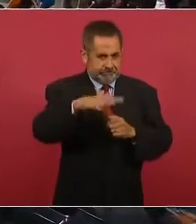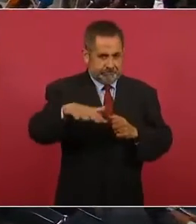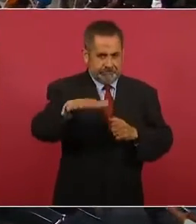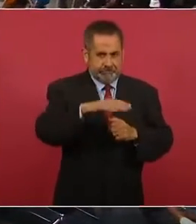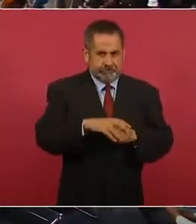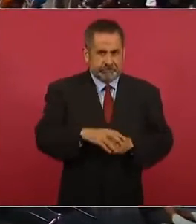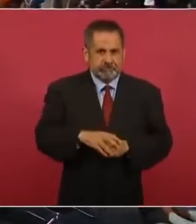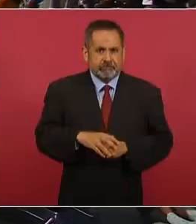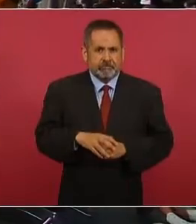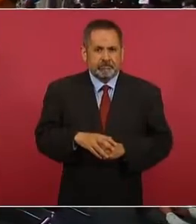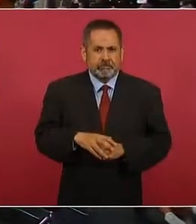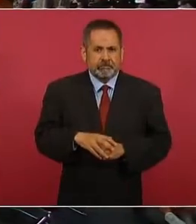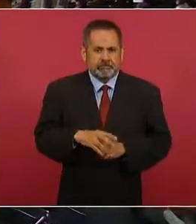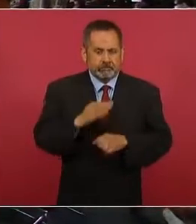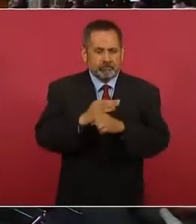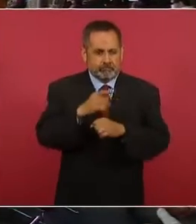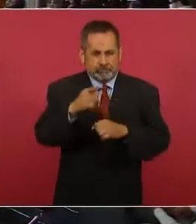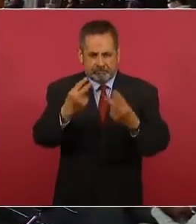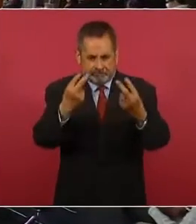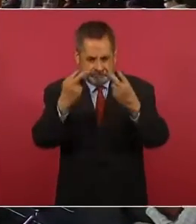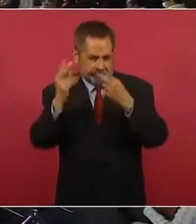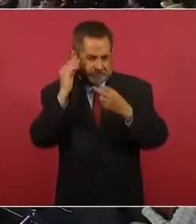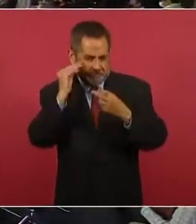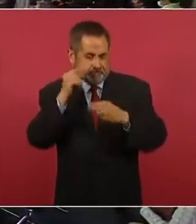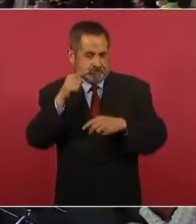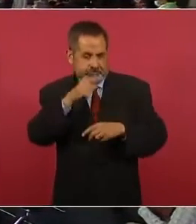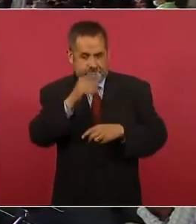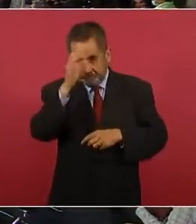que nos están escuchando, nos están viendo,